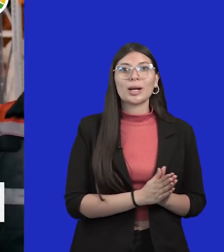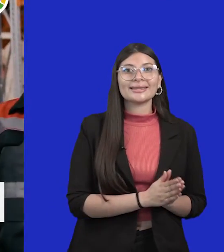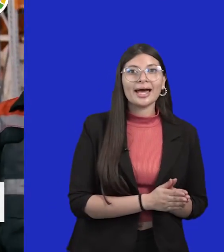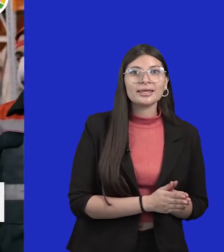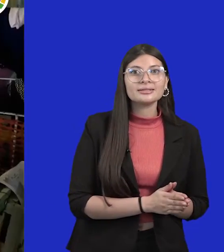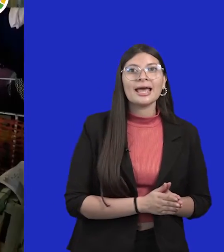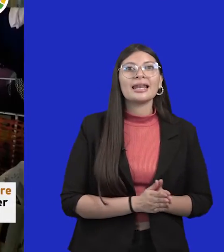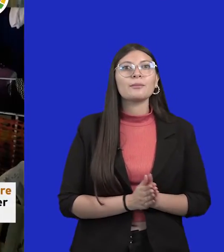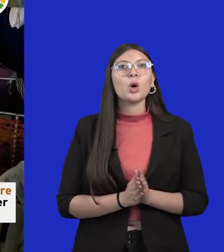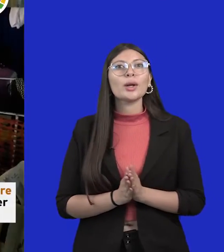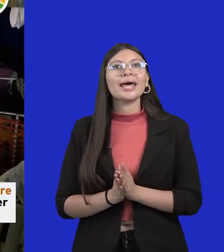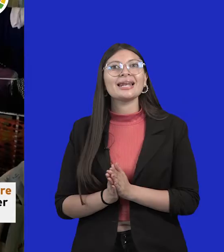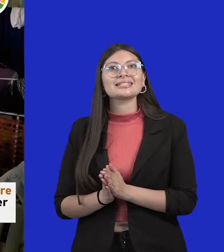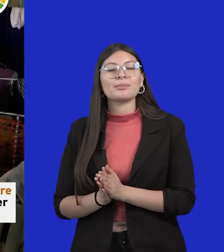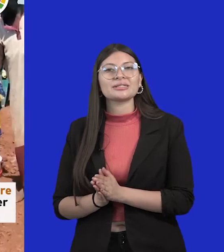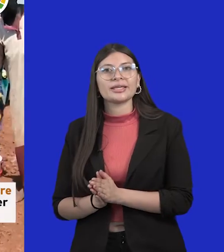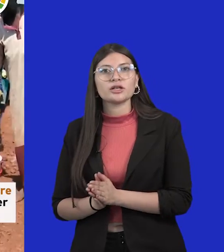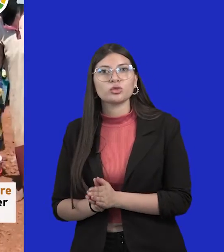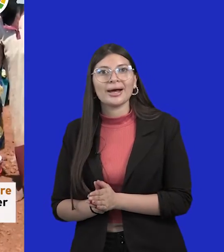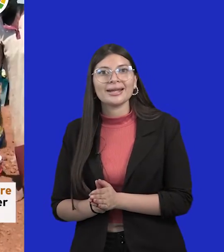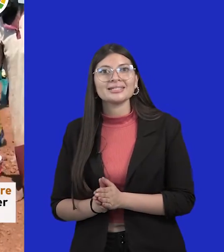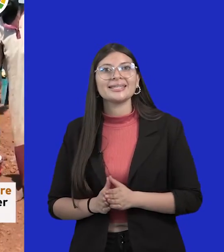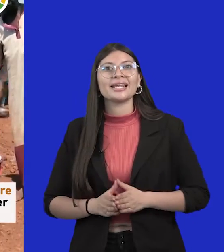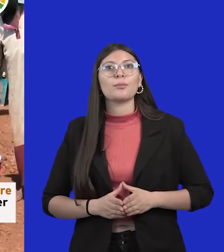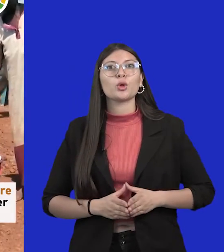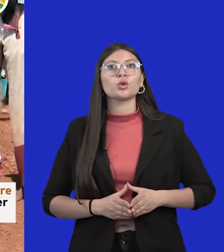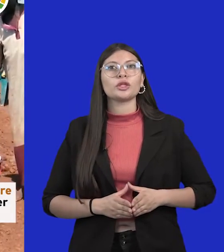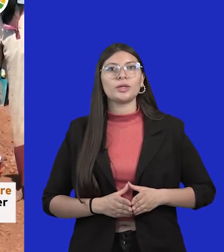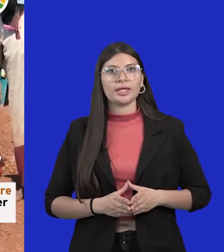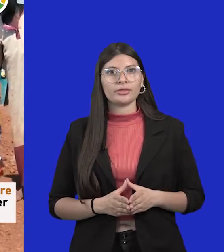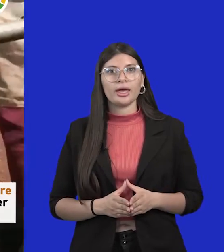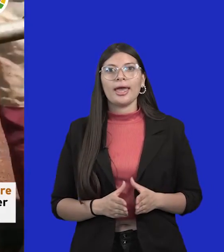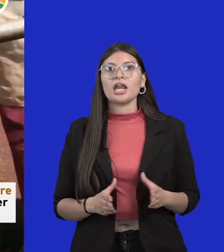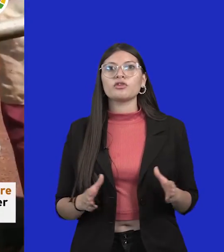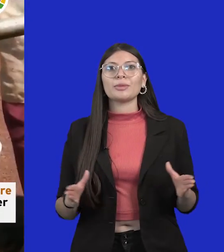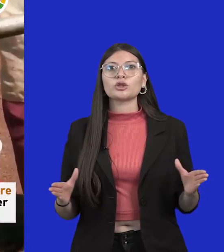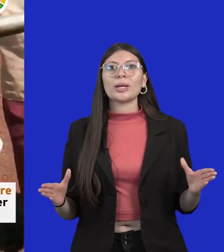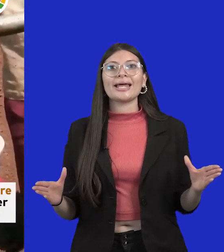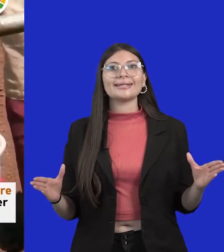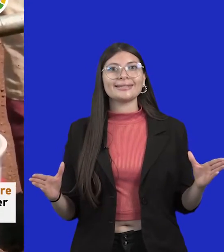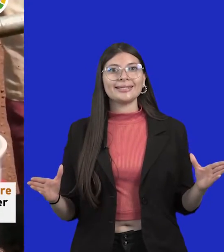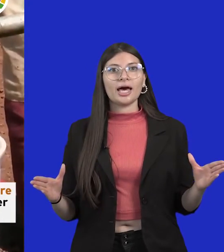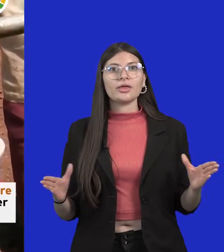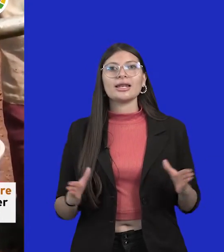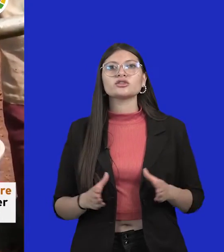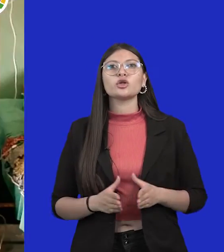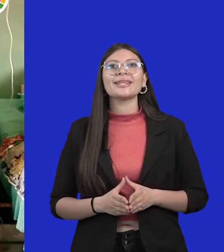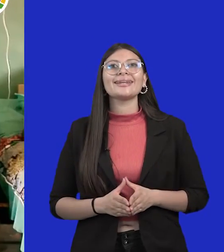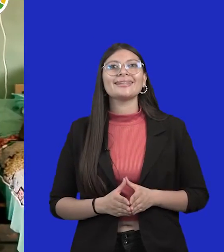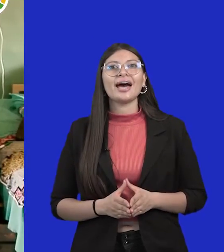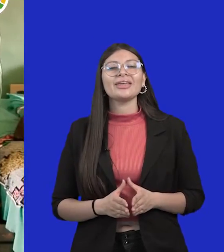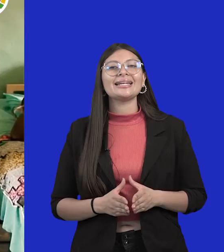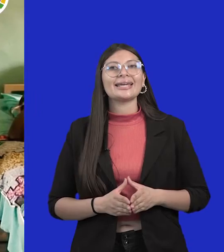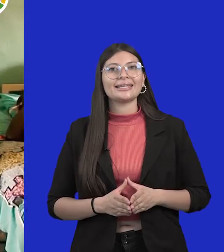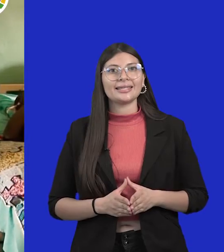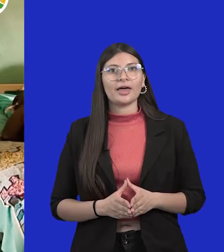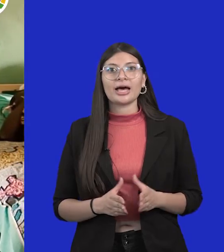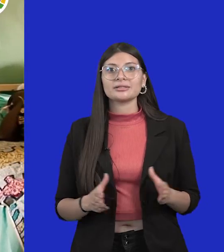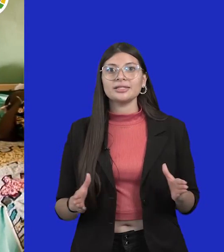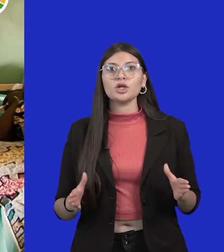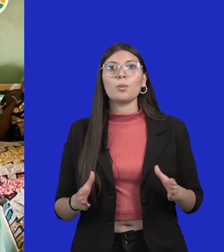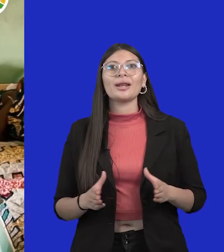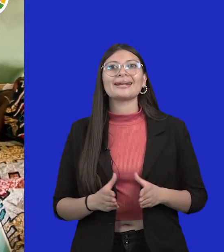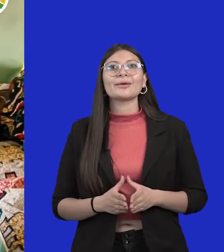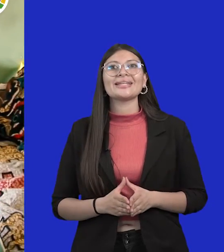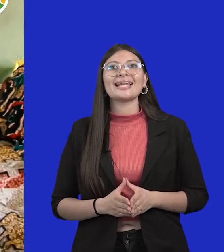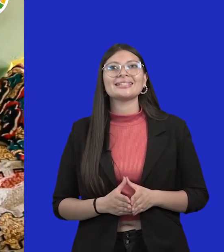las desigualdades, la mejora de las capacidades humanas y de la productividad, el fomento de la dignidad, la solidaridad y la equidad,